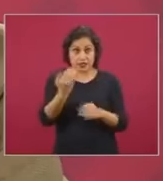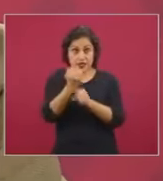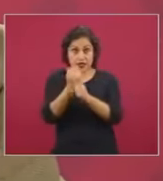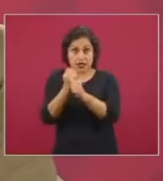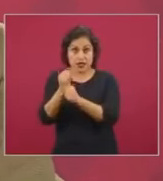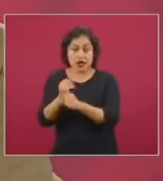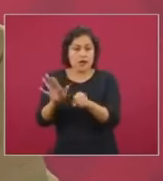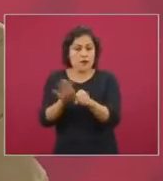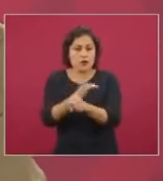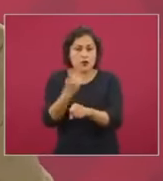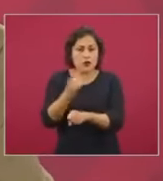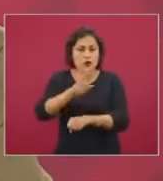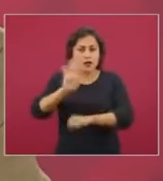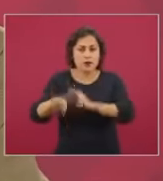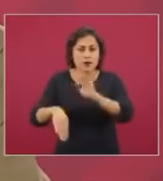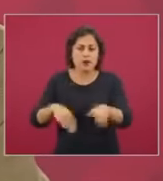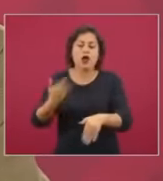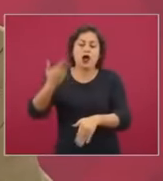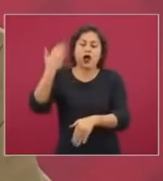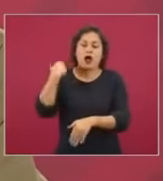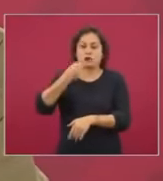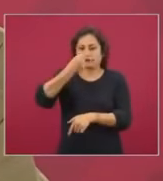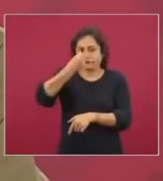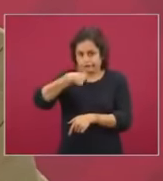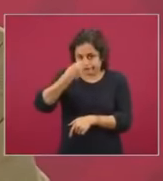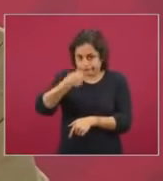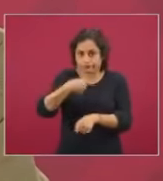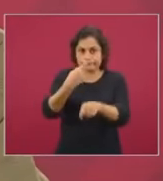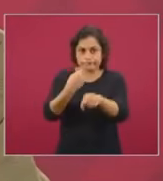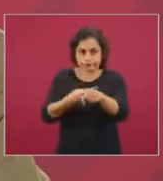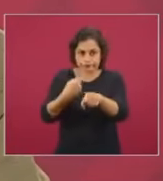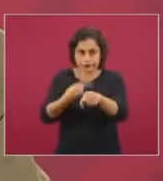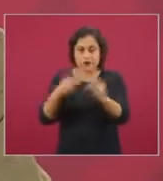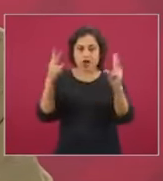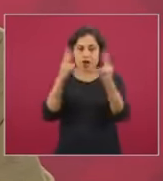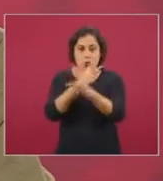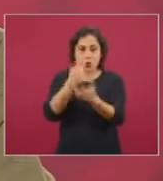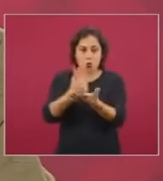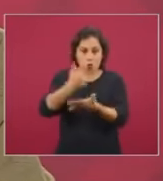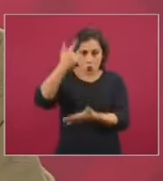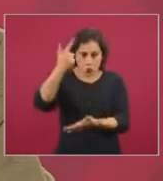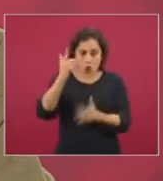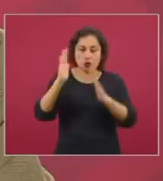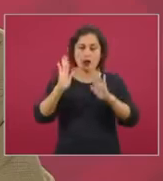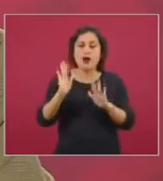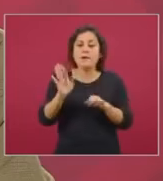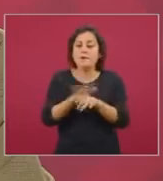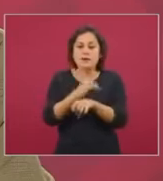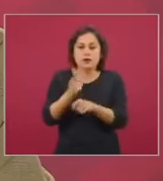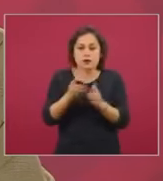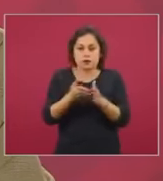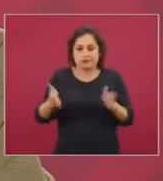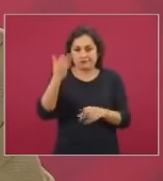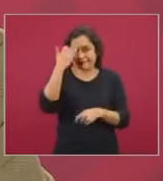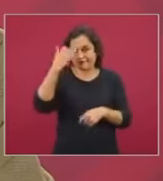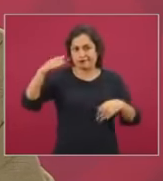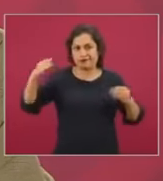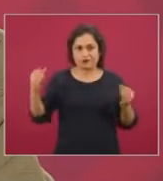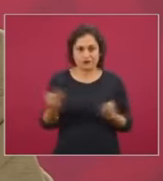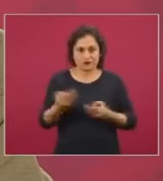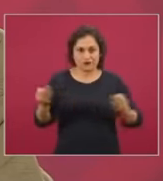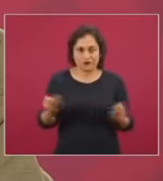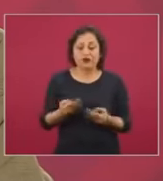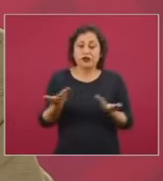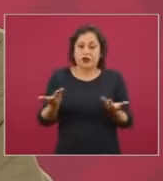influenza y por la época de enfermedad respiratoria aguda durante la época invernal, y como